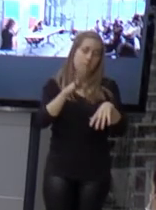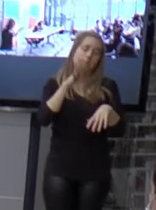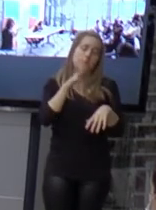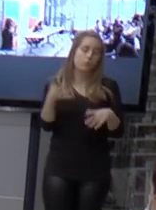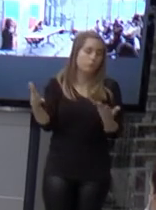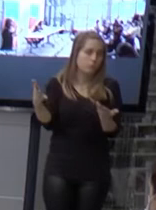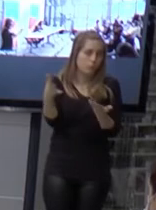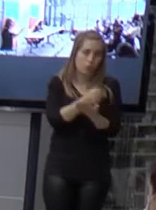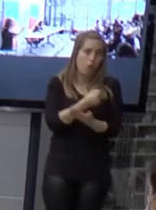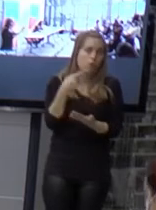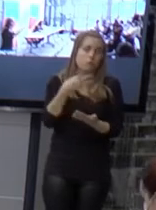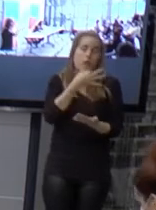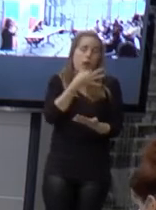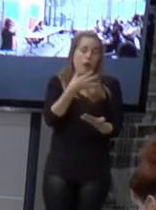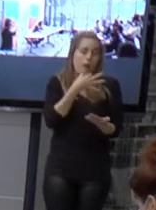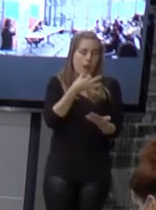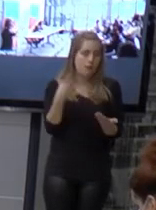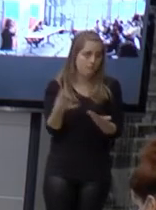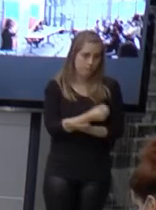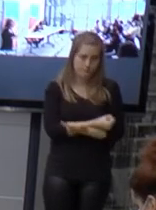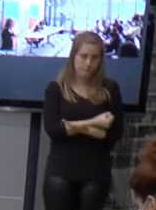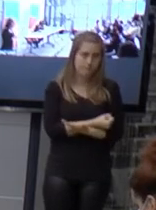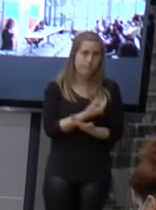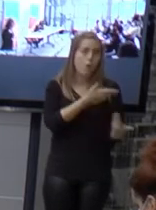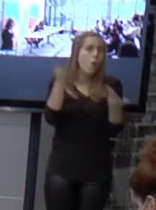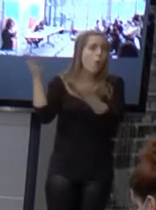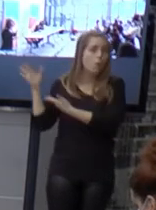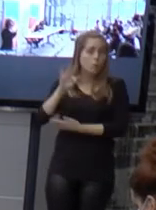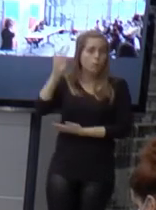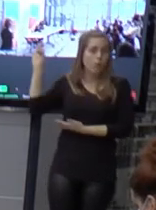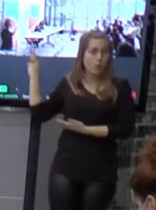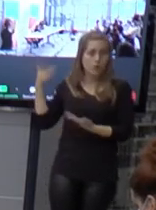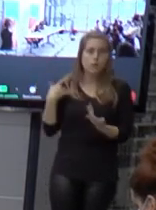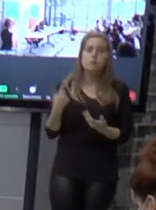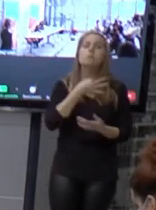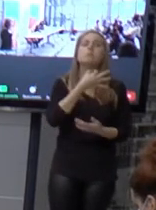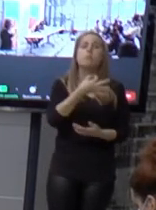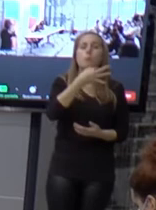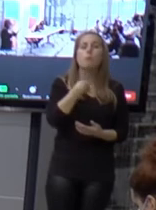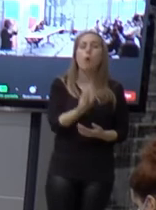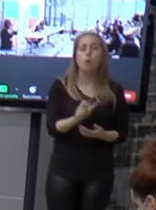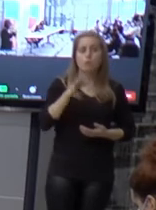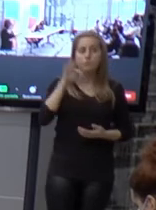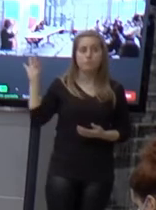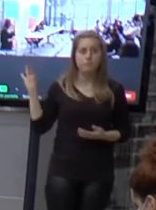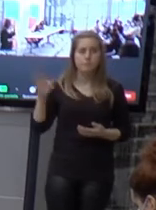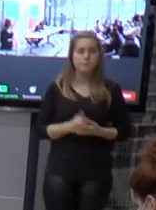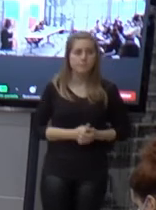de todo aquello que nos vaya a trasladar. Así que, cuando usted quiera, suya es la palabra.